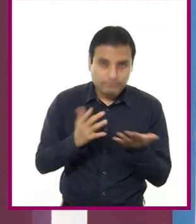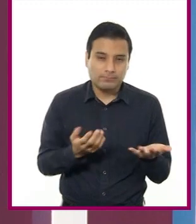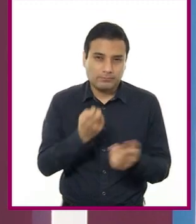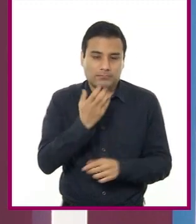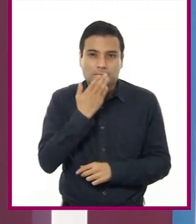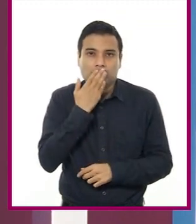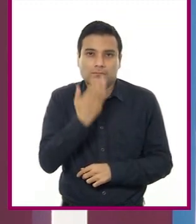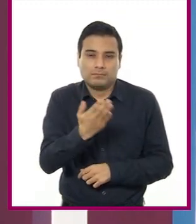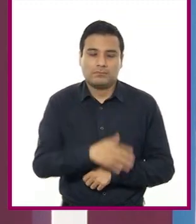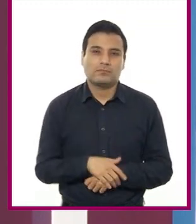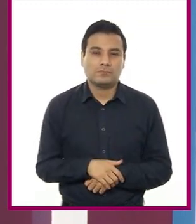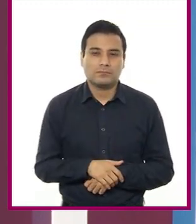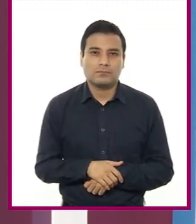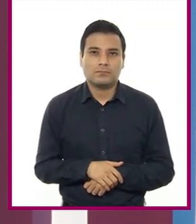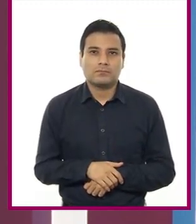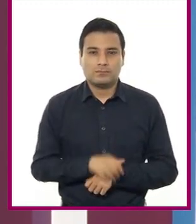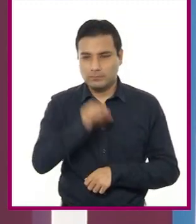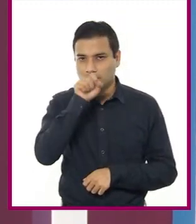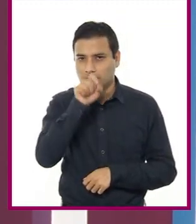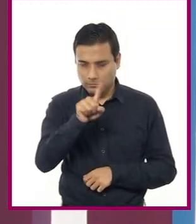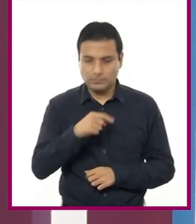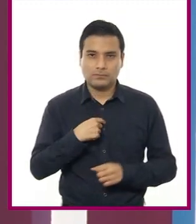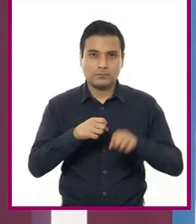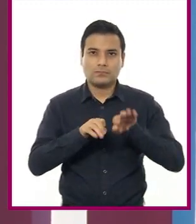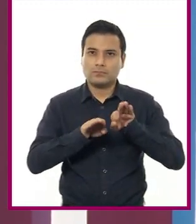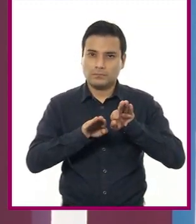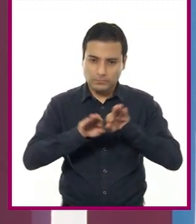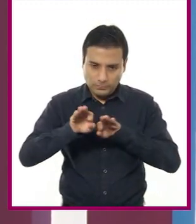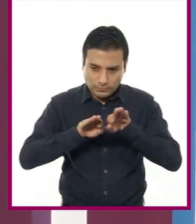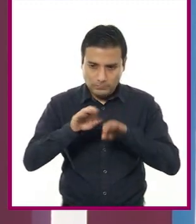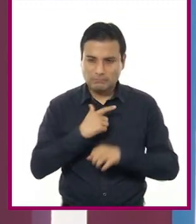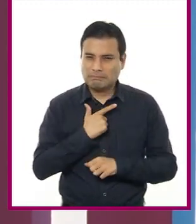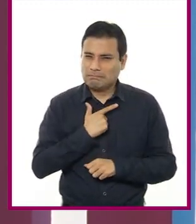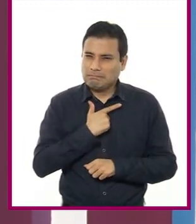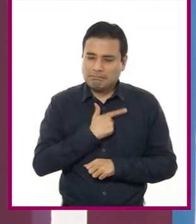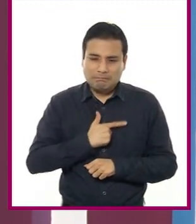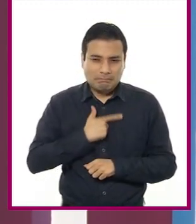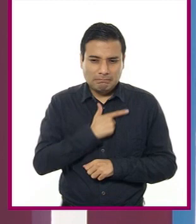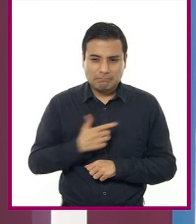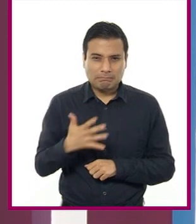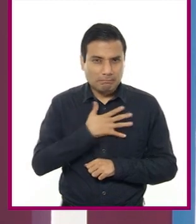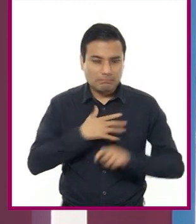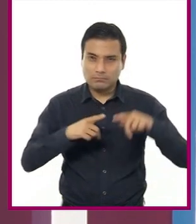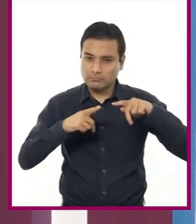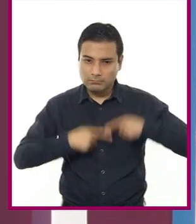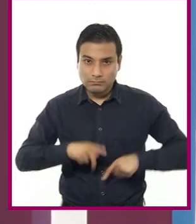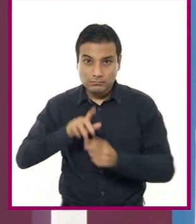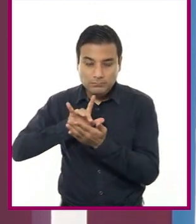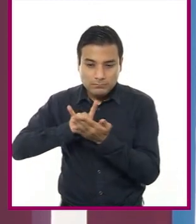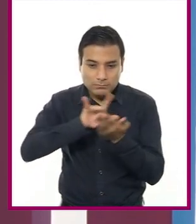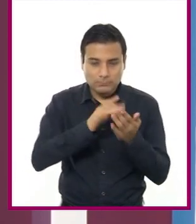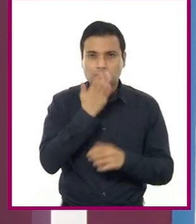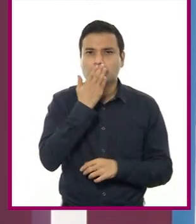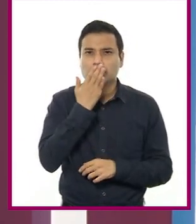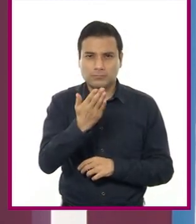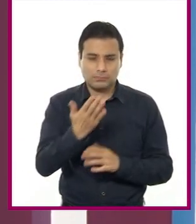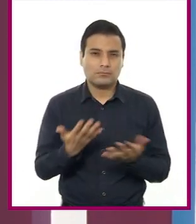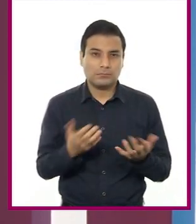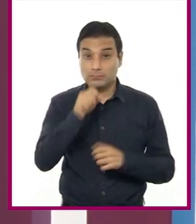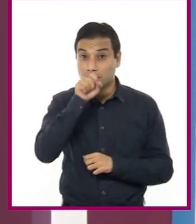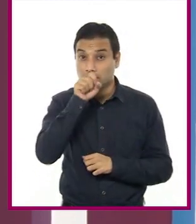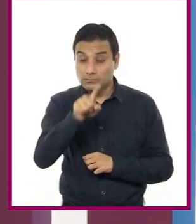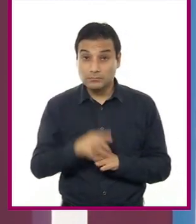poder, cuando se tiene vocación absoluta de servicio a la sociedad y se satisface el interés